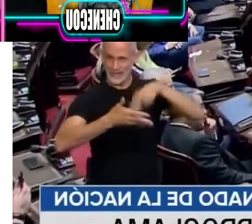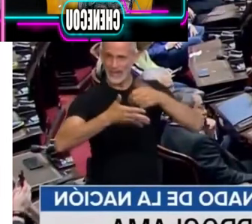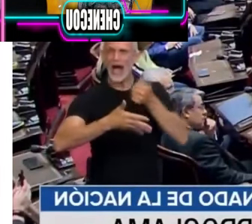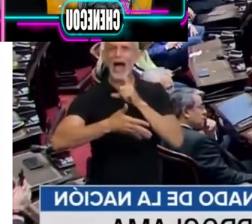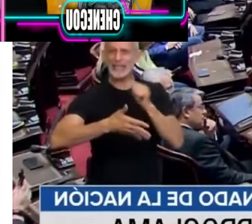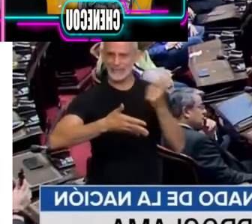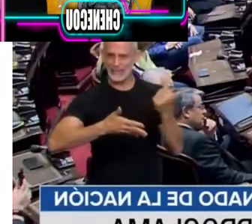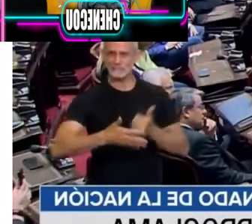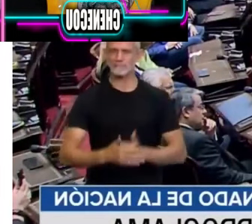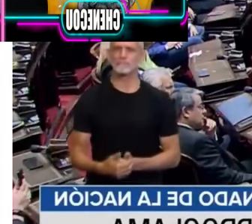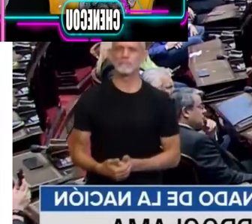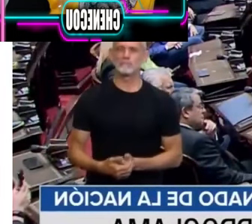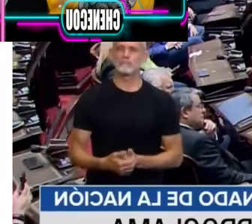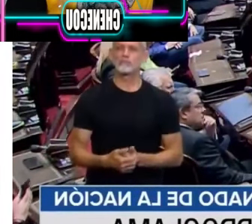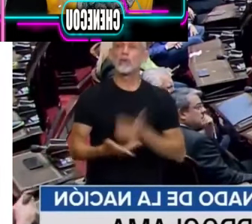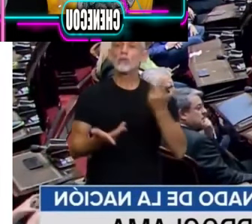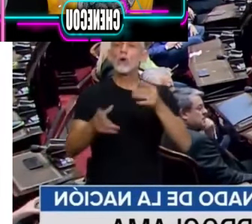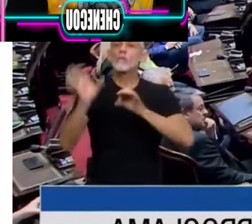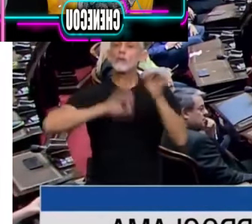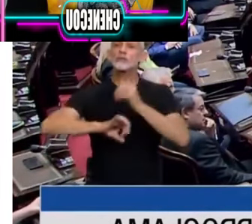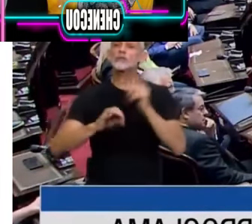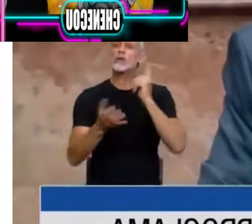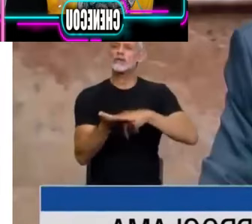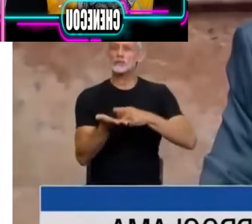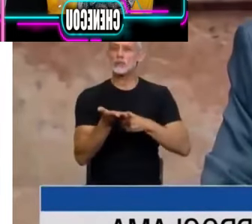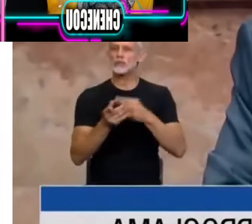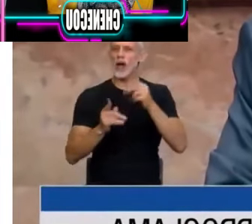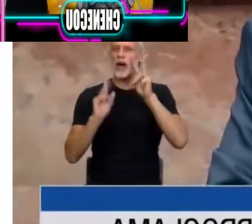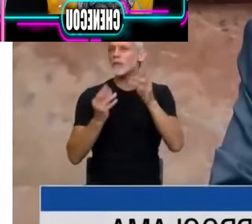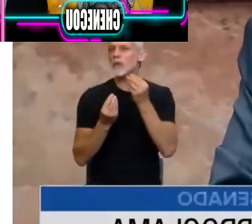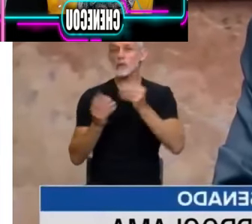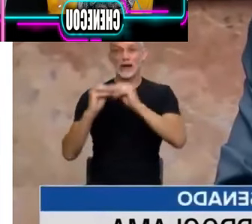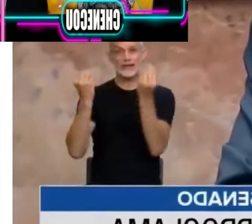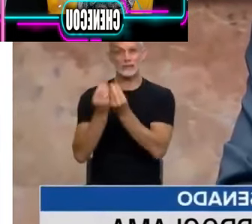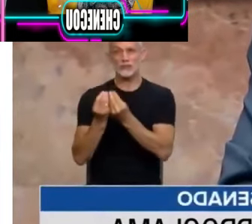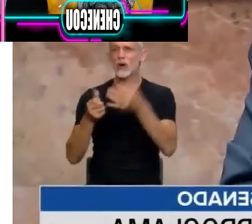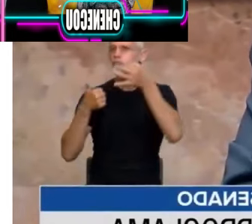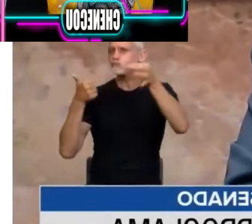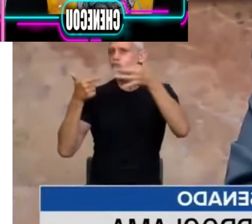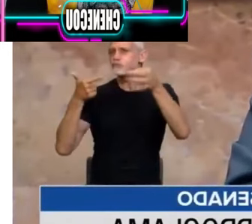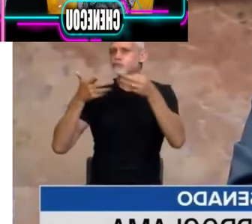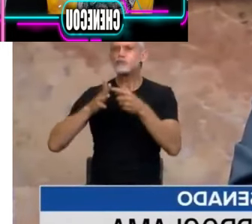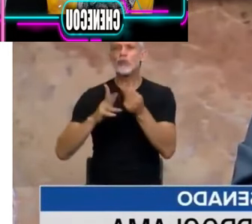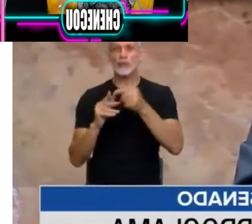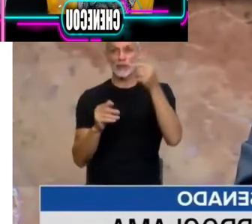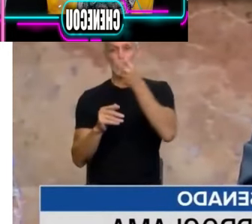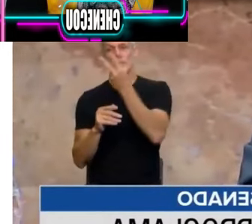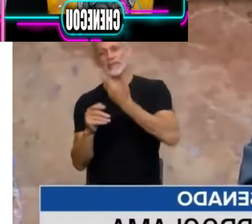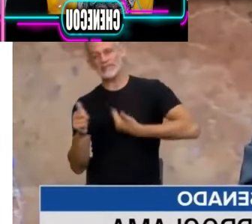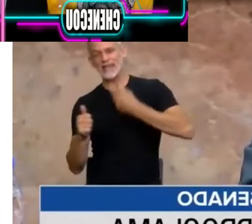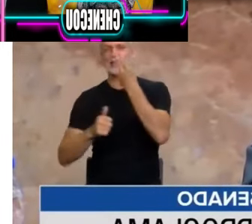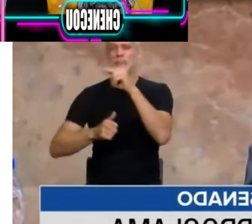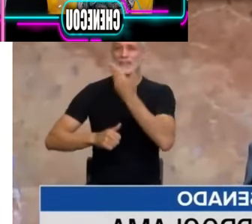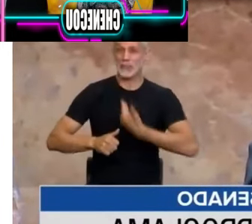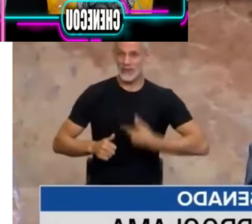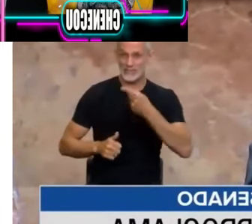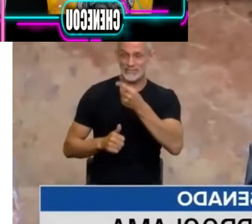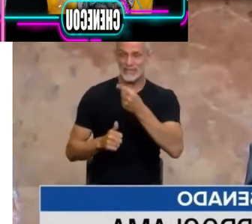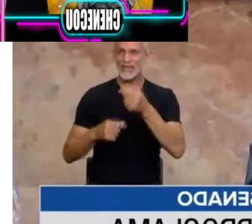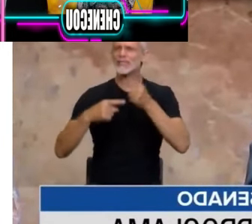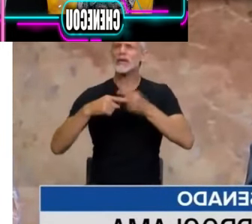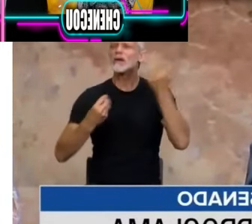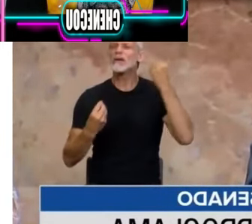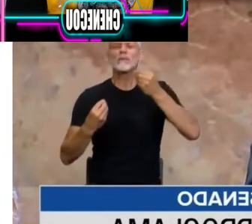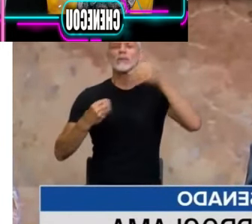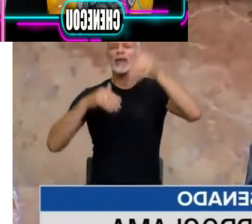lectura. Proyecto de resolución. Atento que los resultados verificados de la elección de presidente y vicepresidente de la Nación celebrada